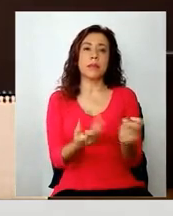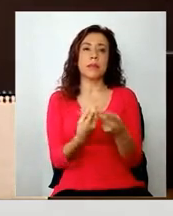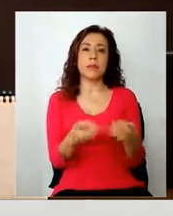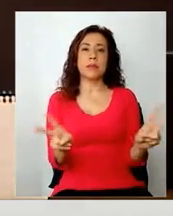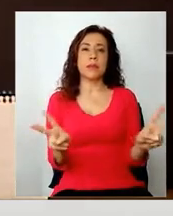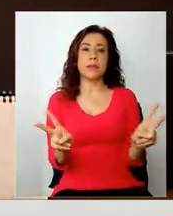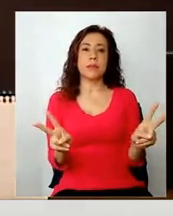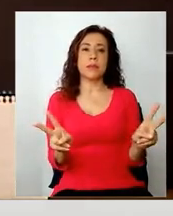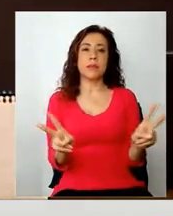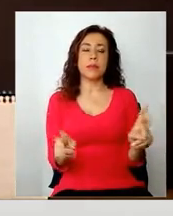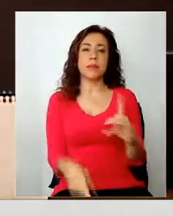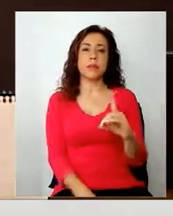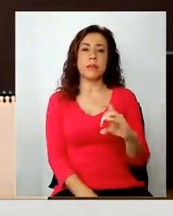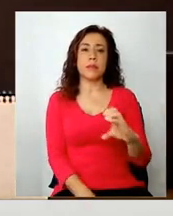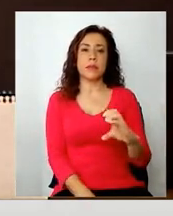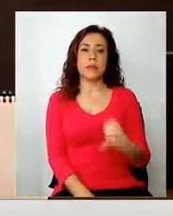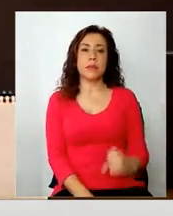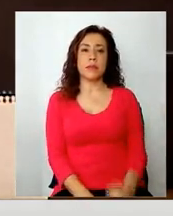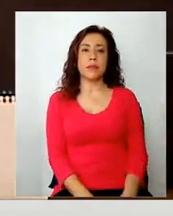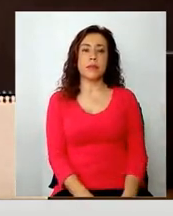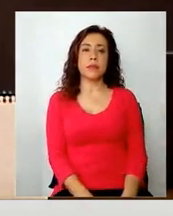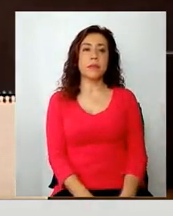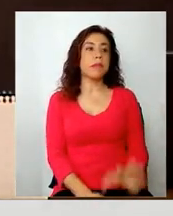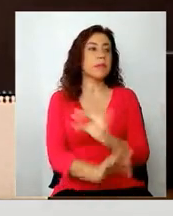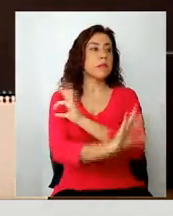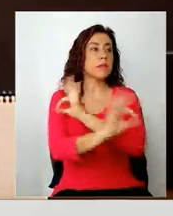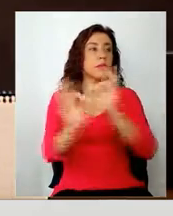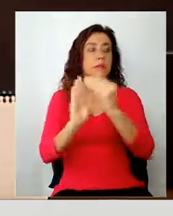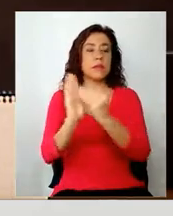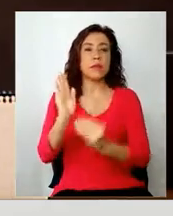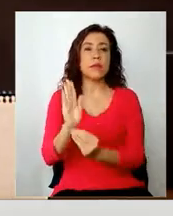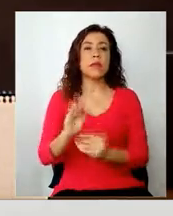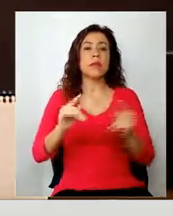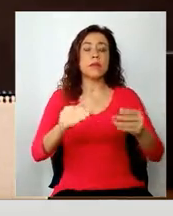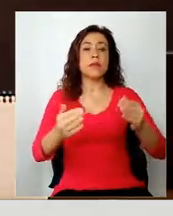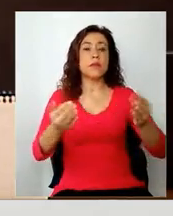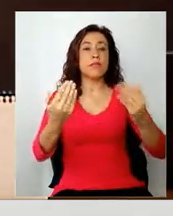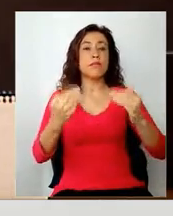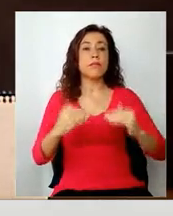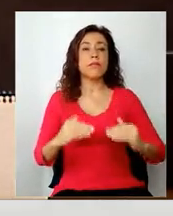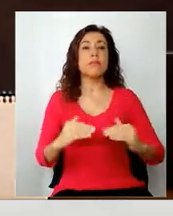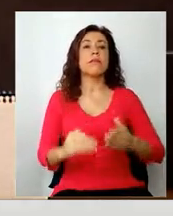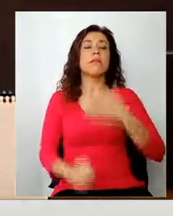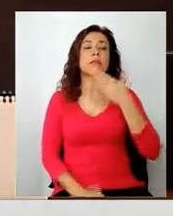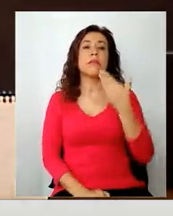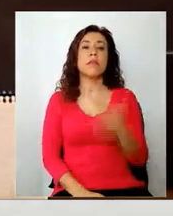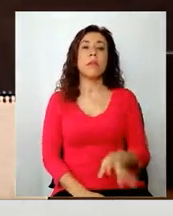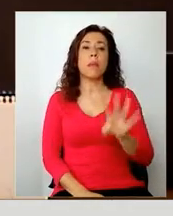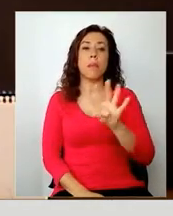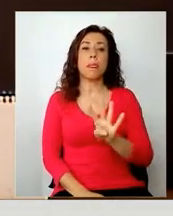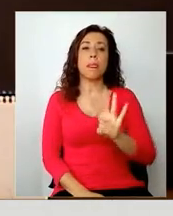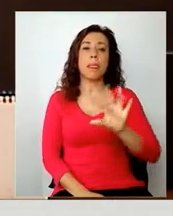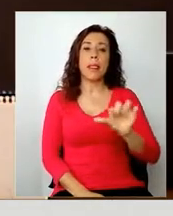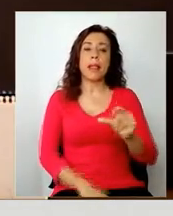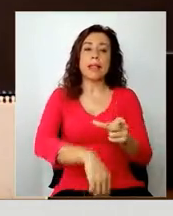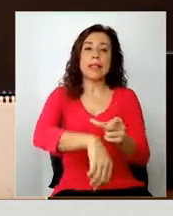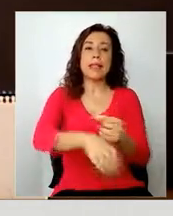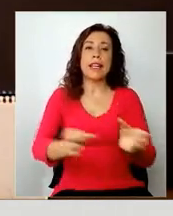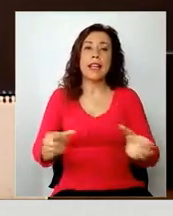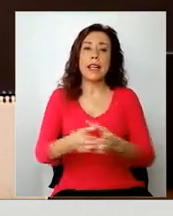cristiano no hay inscritos en el turno siguiente corresponde el uso de la palabra hasta por cuarenta y seis segundos al comité de